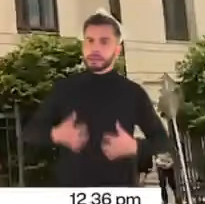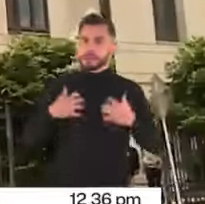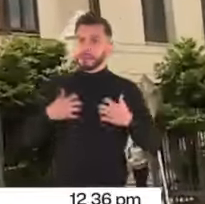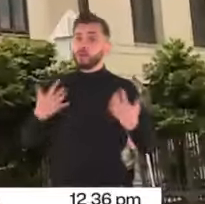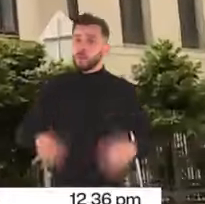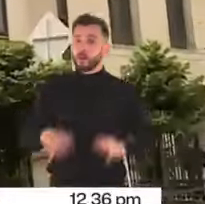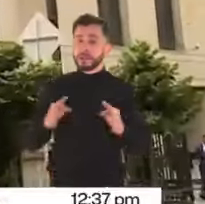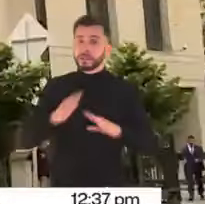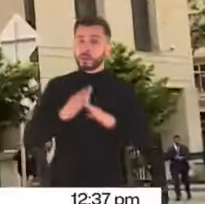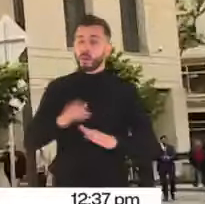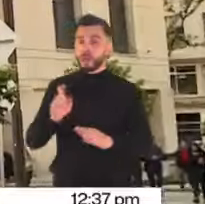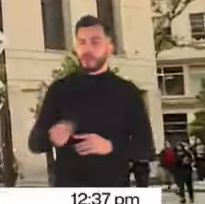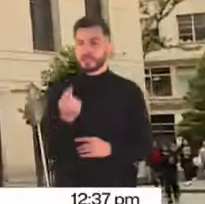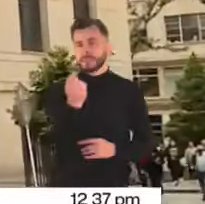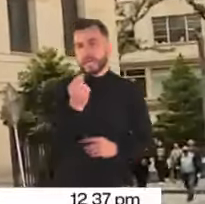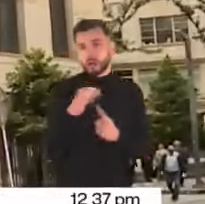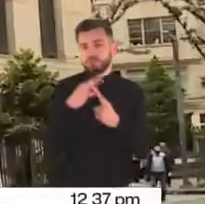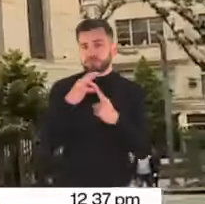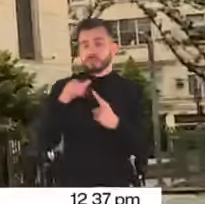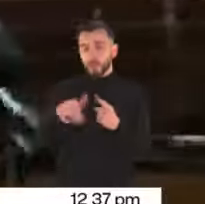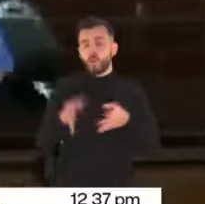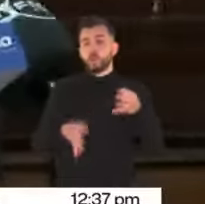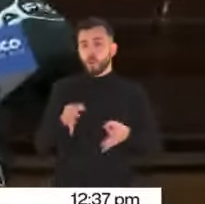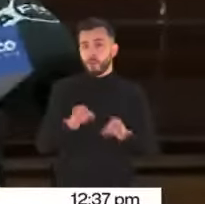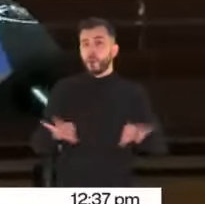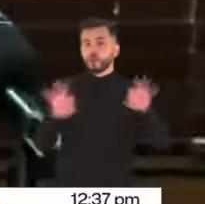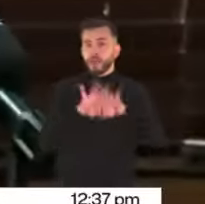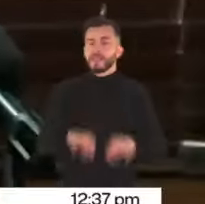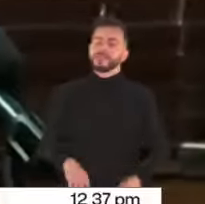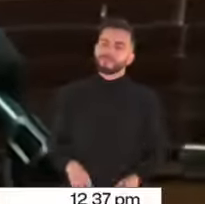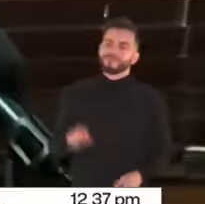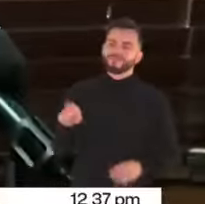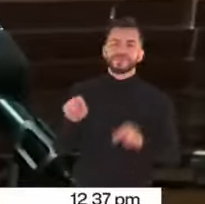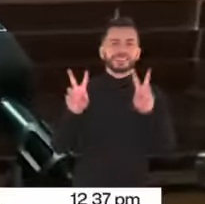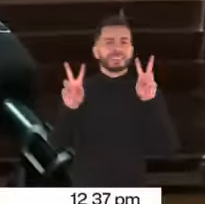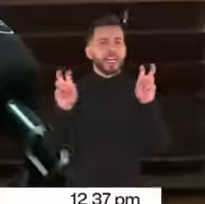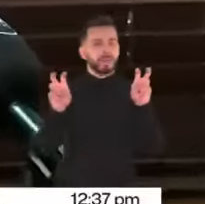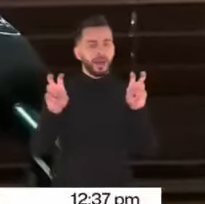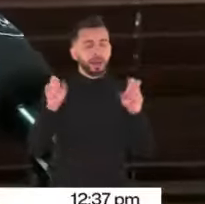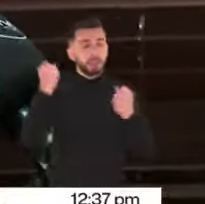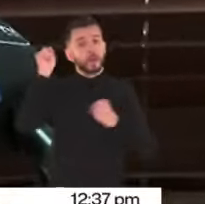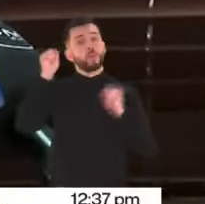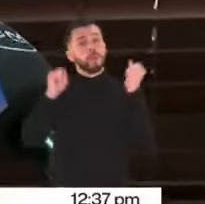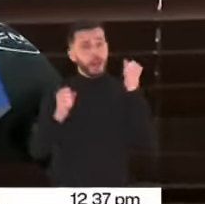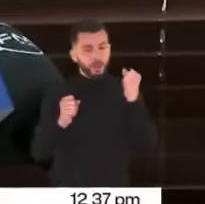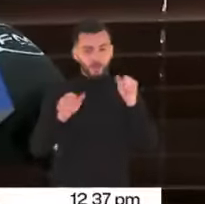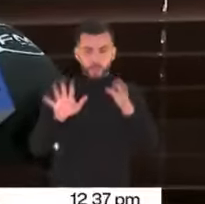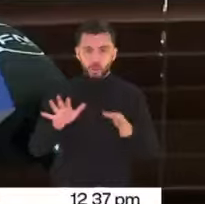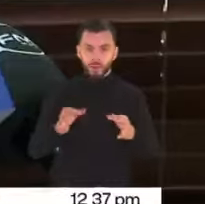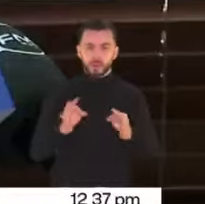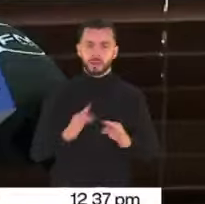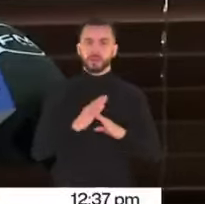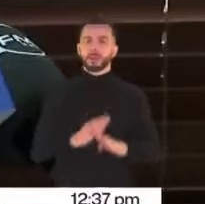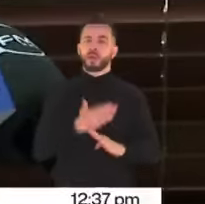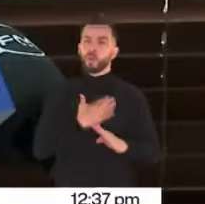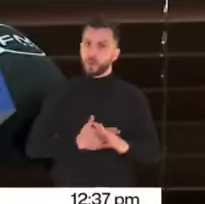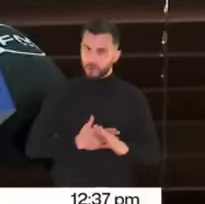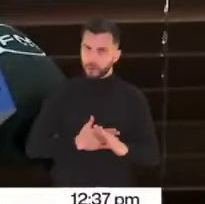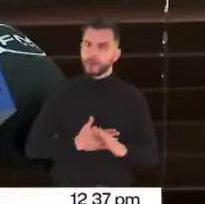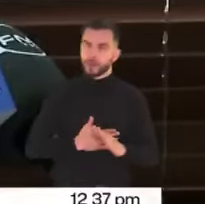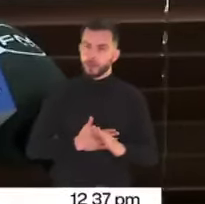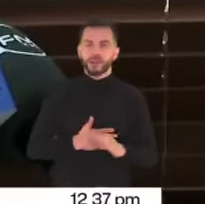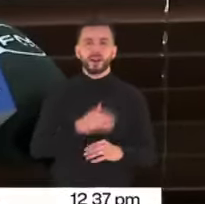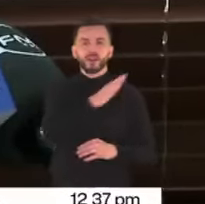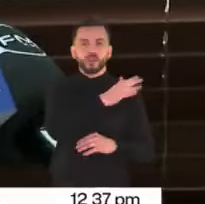ser un tema de especial cuidado para la justicia. Es un tema también de mucha preocupación la seguridad de la